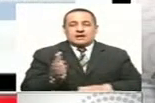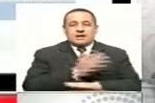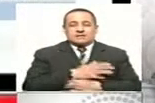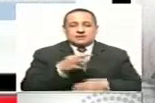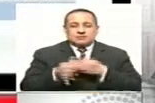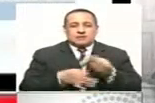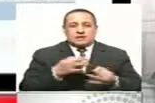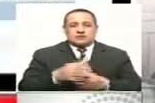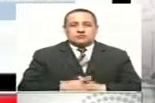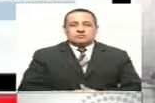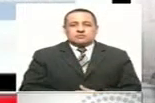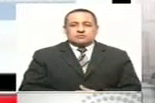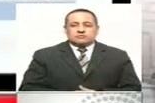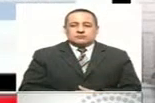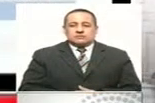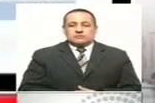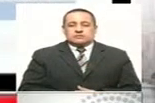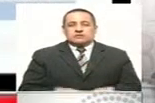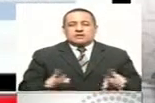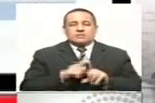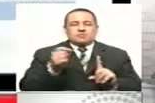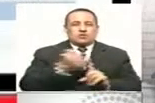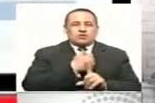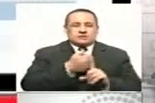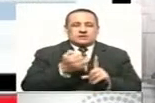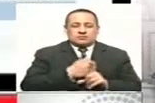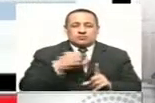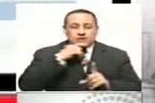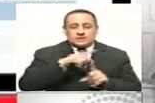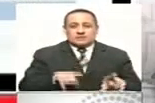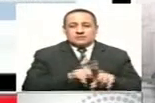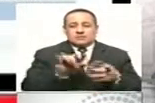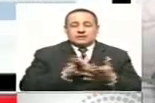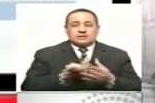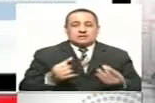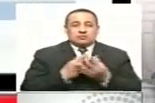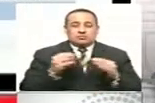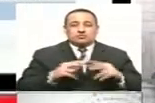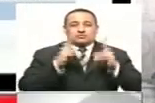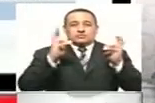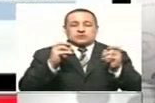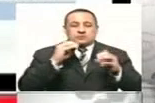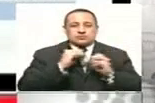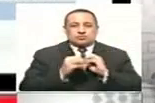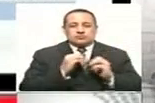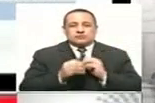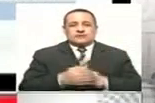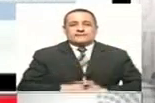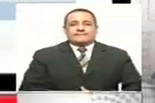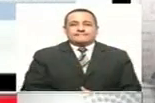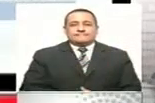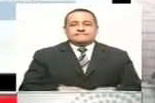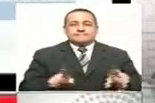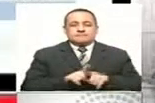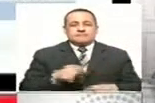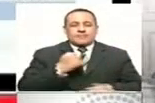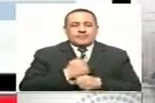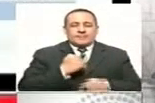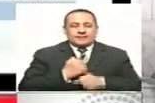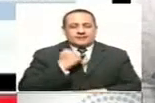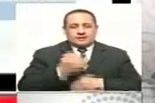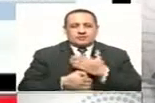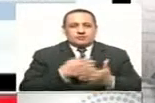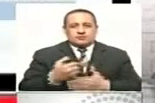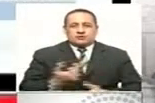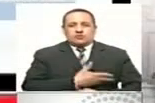la pandemia, violencia de género, que es un tema estructural que hay que atacarlo, ¿no? Campañas de acciones del